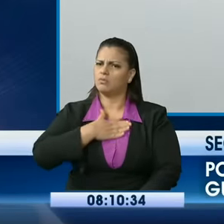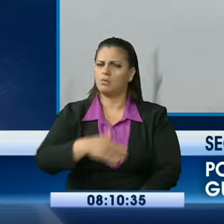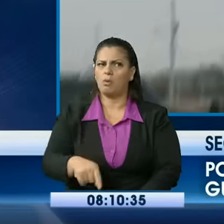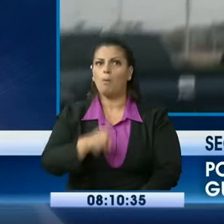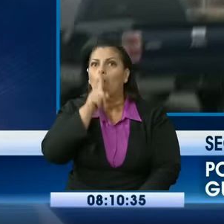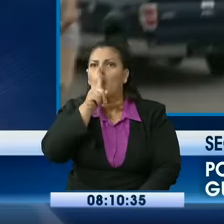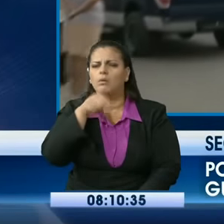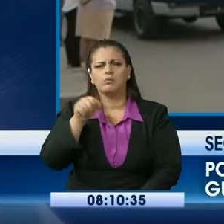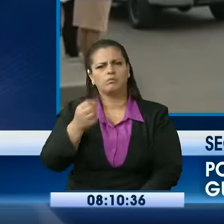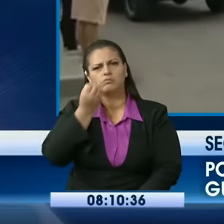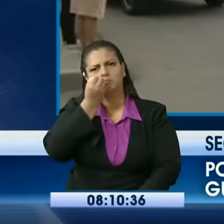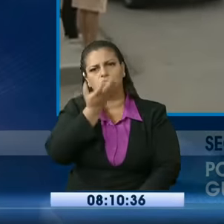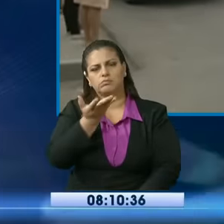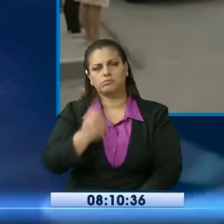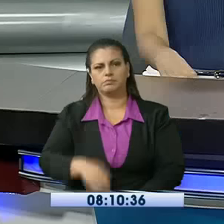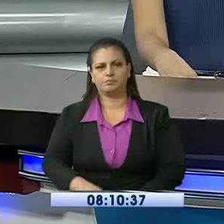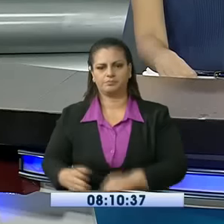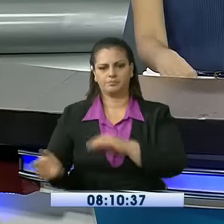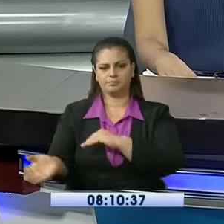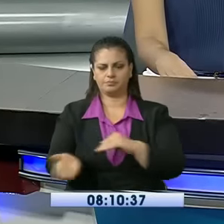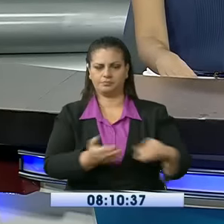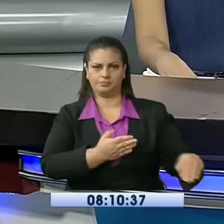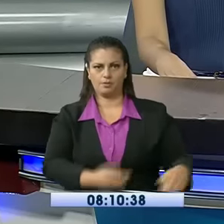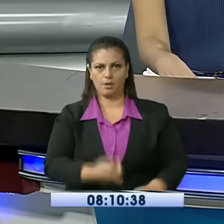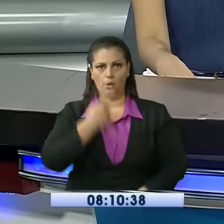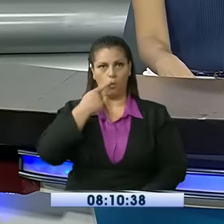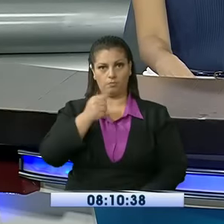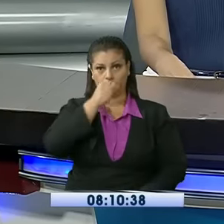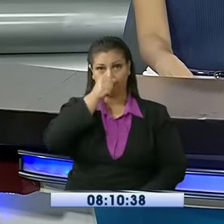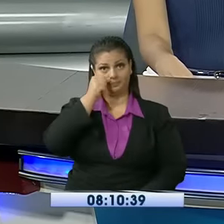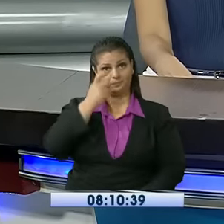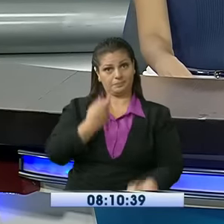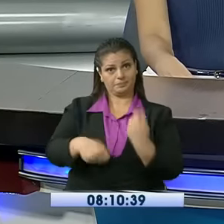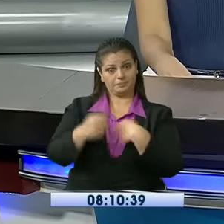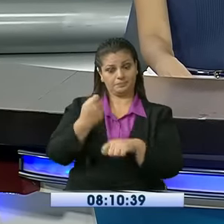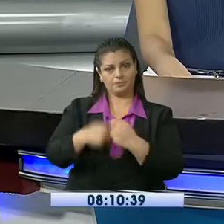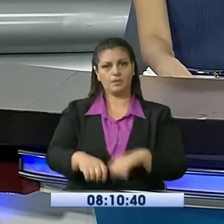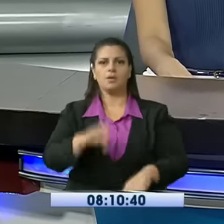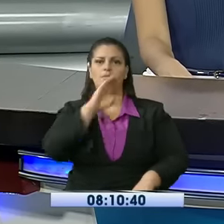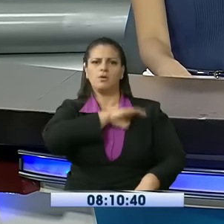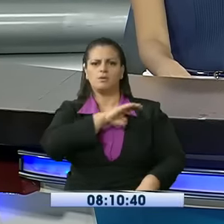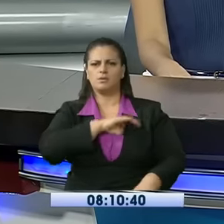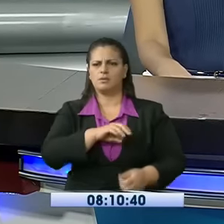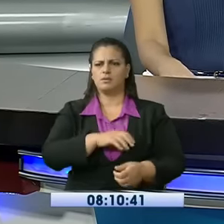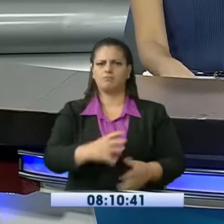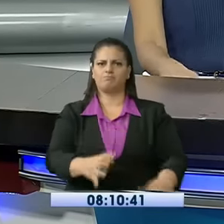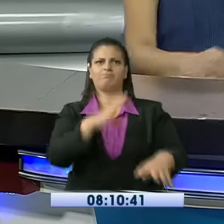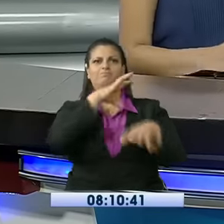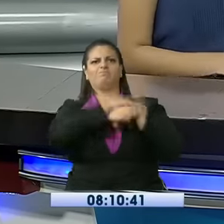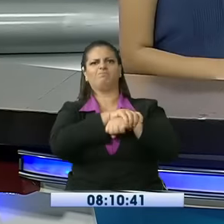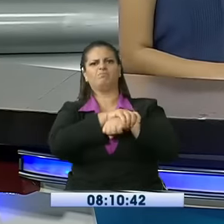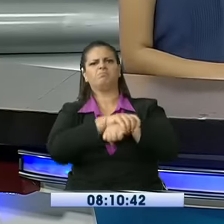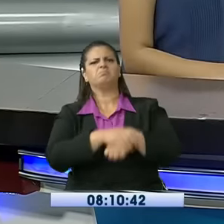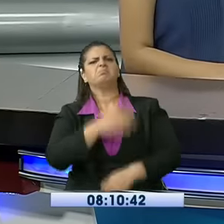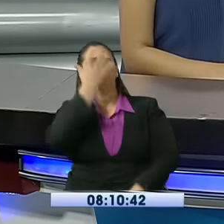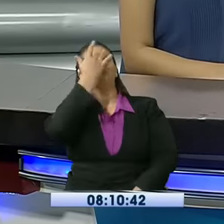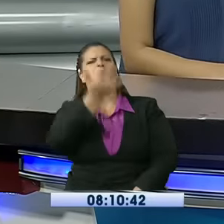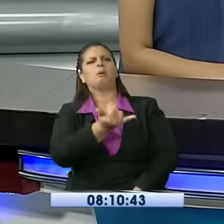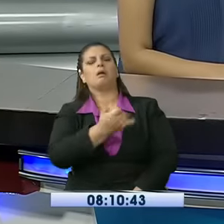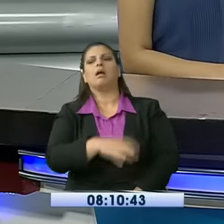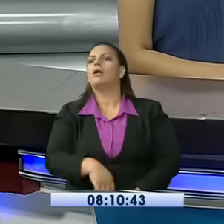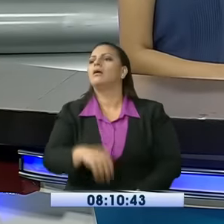Bueno, vamos ahora a esta información. Un presunto microtraficante de drogas quedó detenido por la policía en el sector de Pascuales. El detenido tenía en su poder